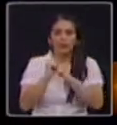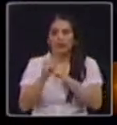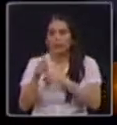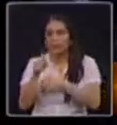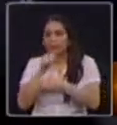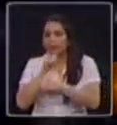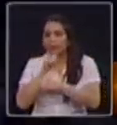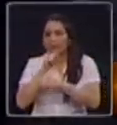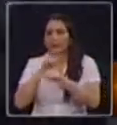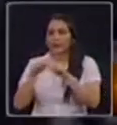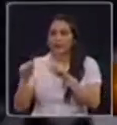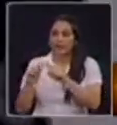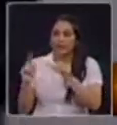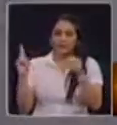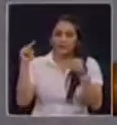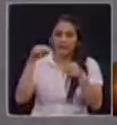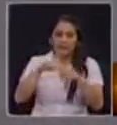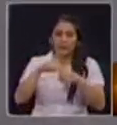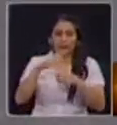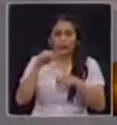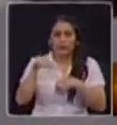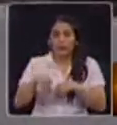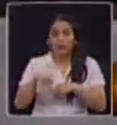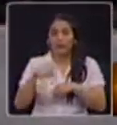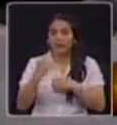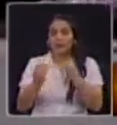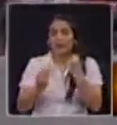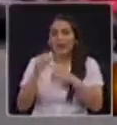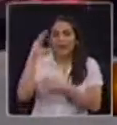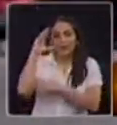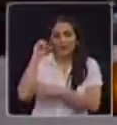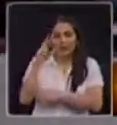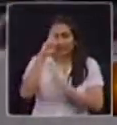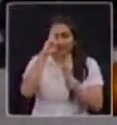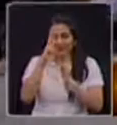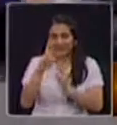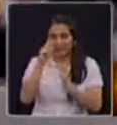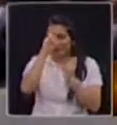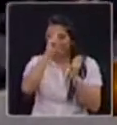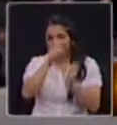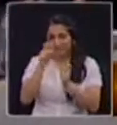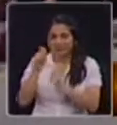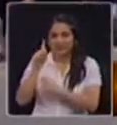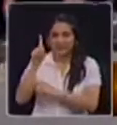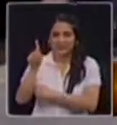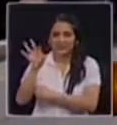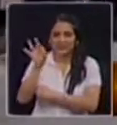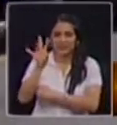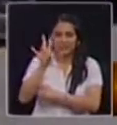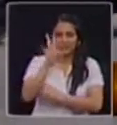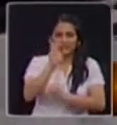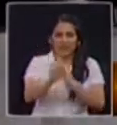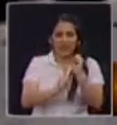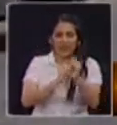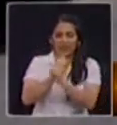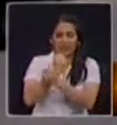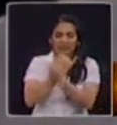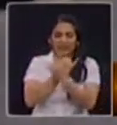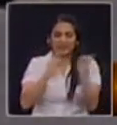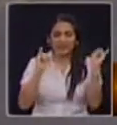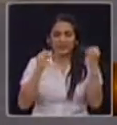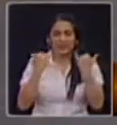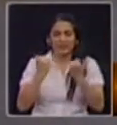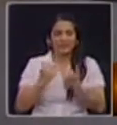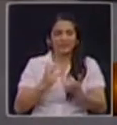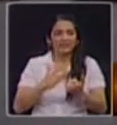particulares que el día de hoy le rinden homenaje a Cuenca en sus 197 años de independencia. Estamos muy agradecidos,